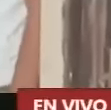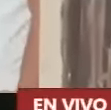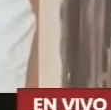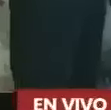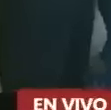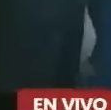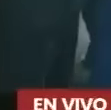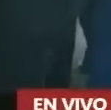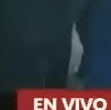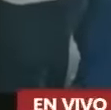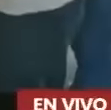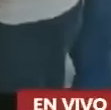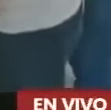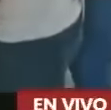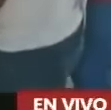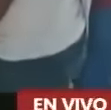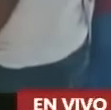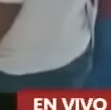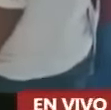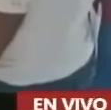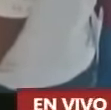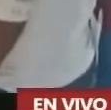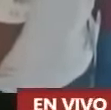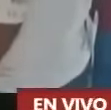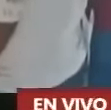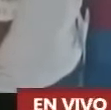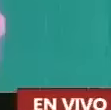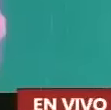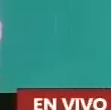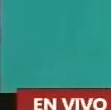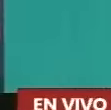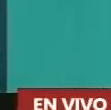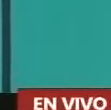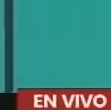ancestros. Venezuela es toda todita nuestra.